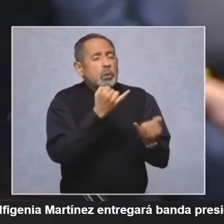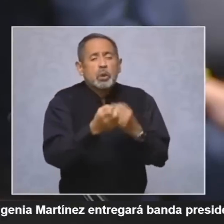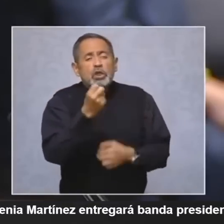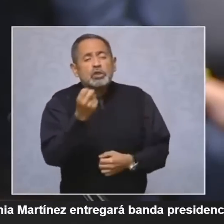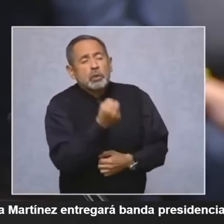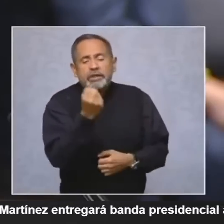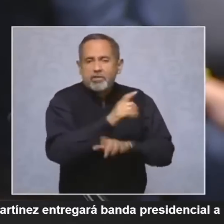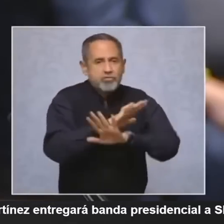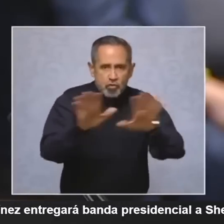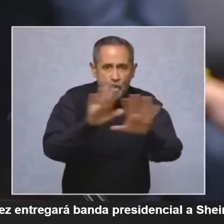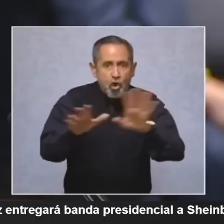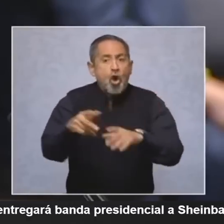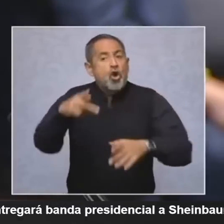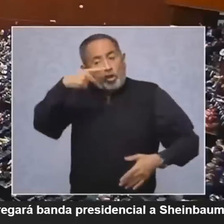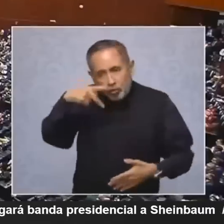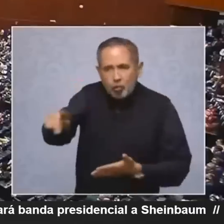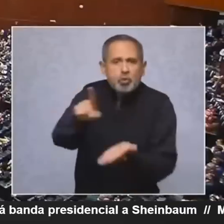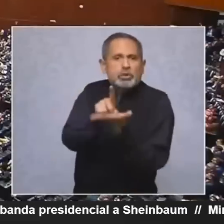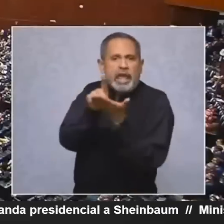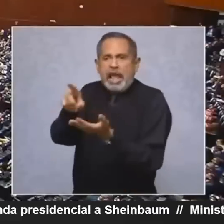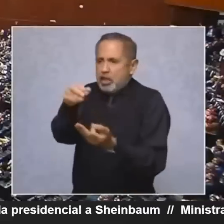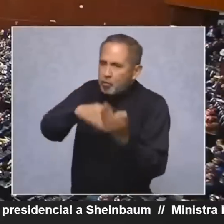ni mercancías.